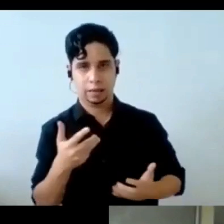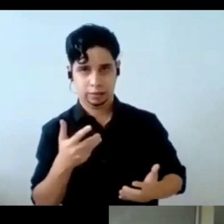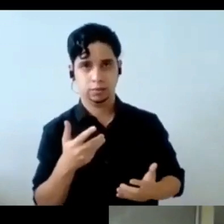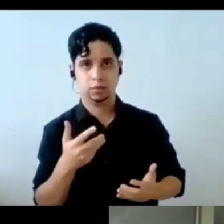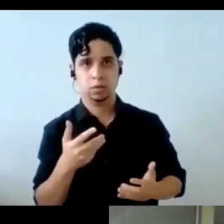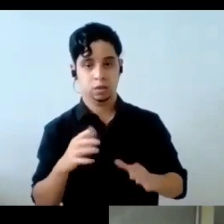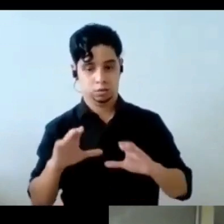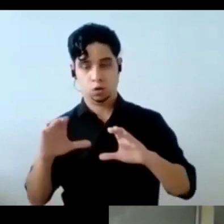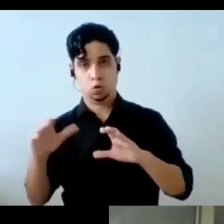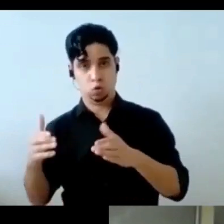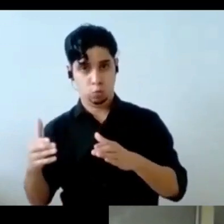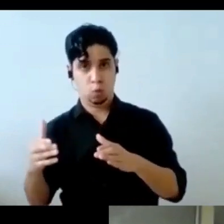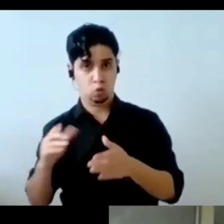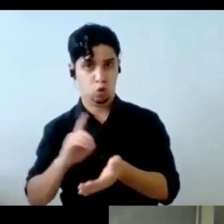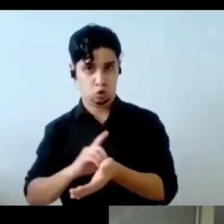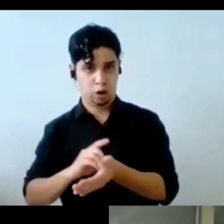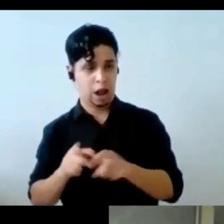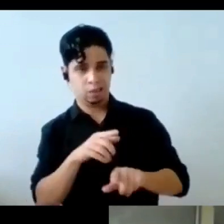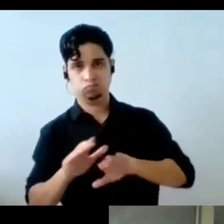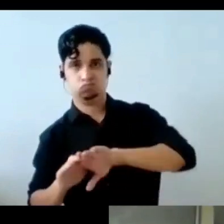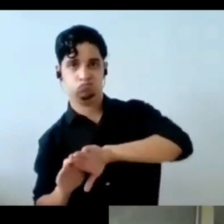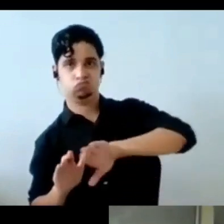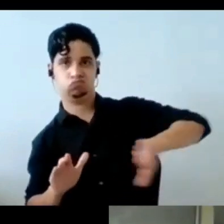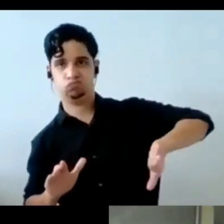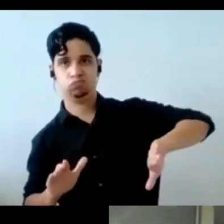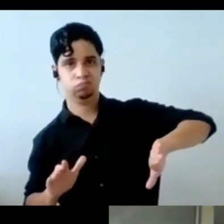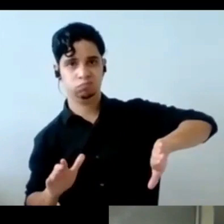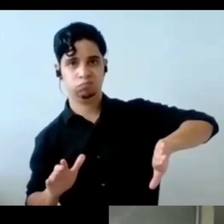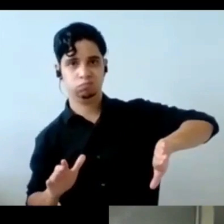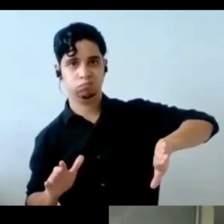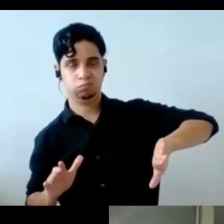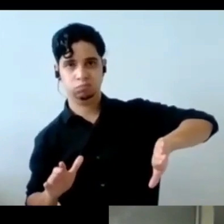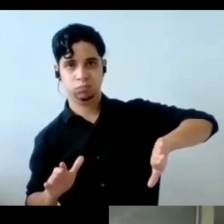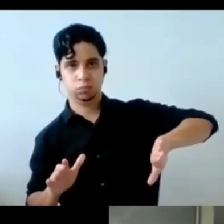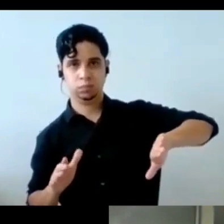del grupo de doctores, ¿no? O sea, eso tiene un nombre cuando, porque